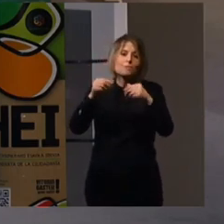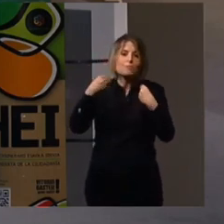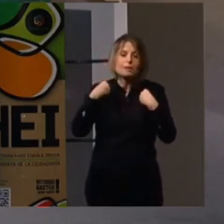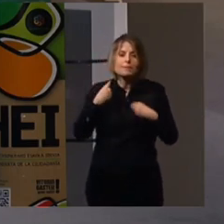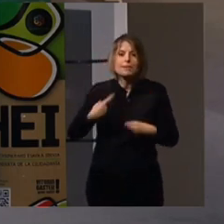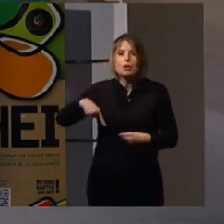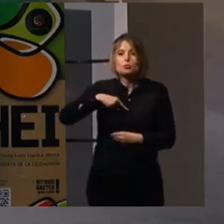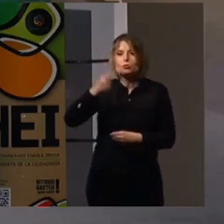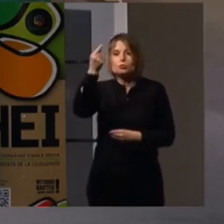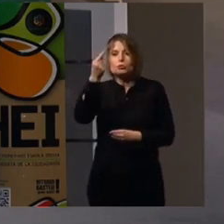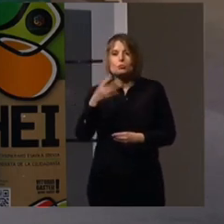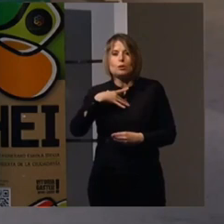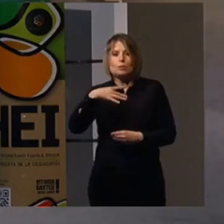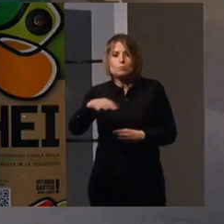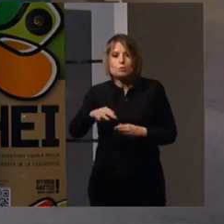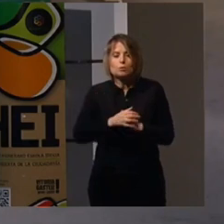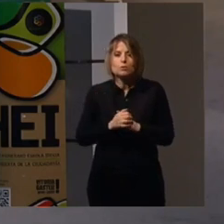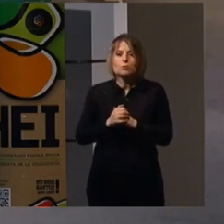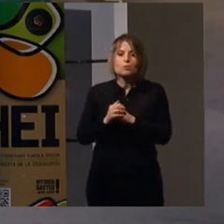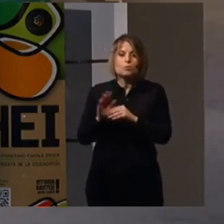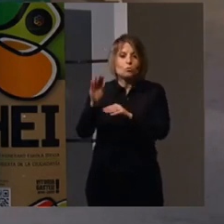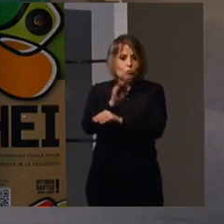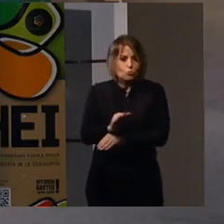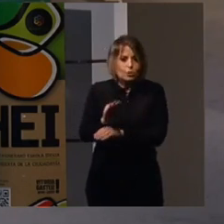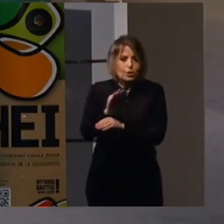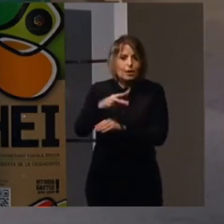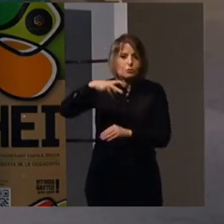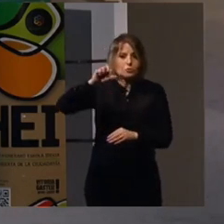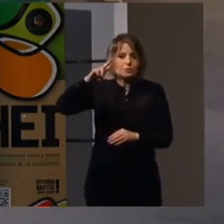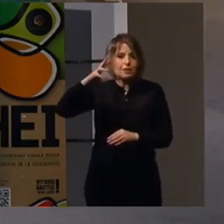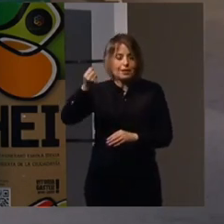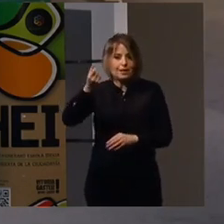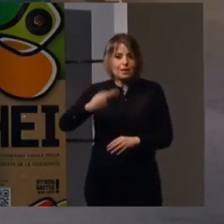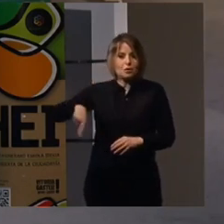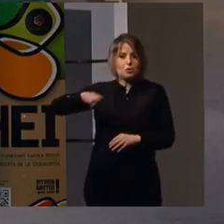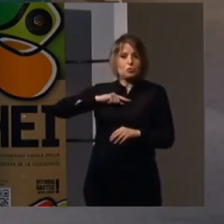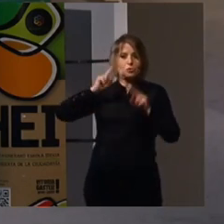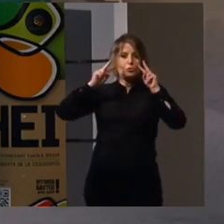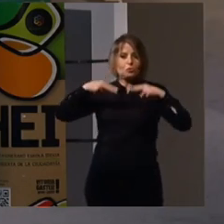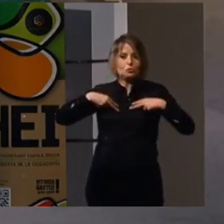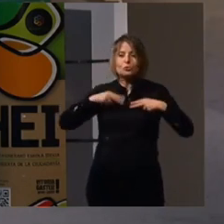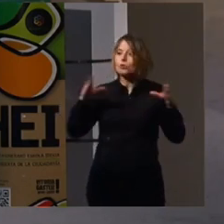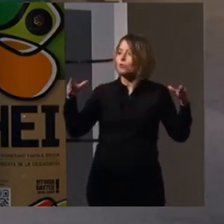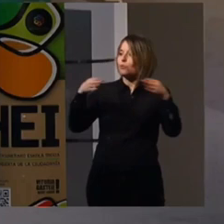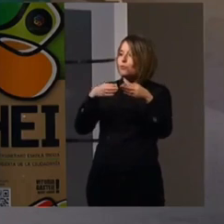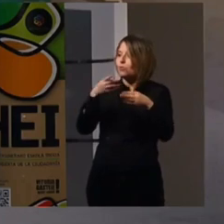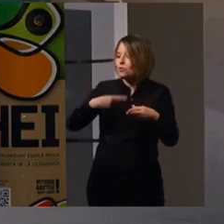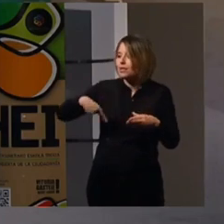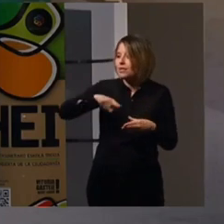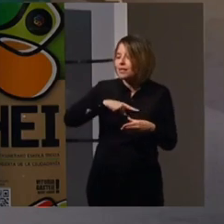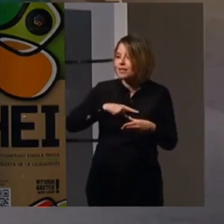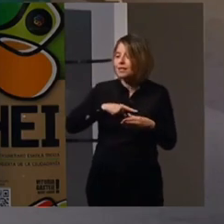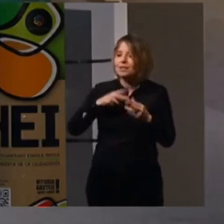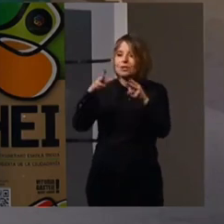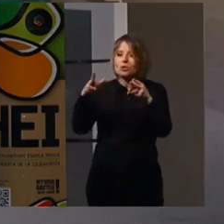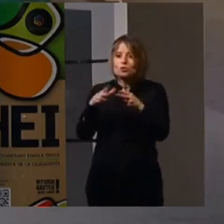marrastu alduzula. Zaintza, nerea, gurea, eta komunitatearena, gure